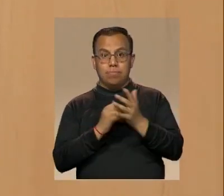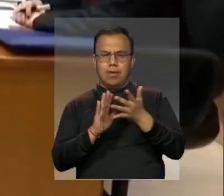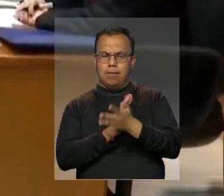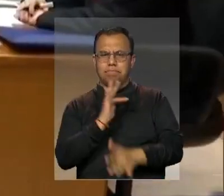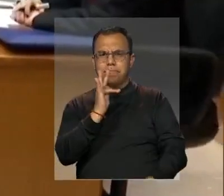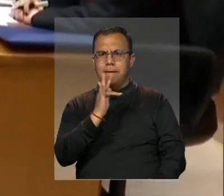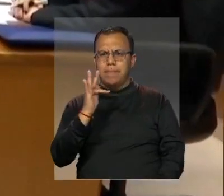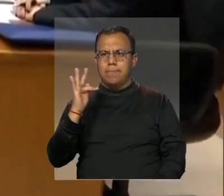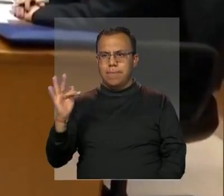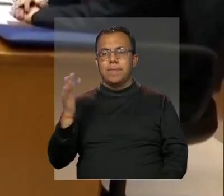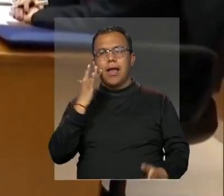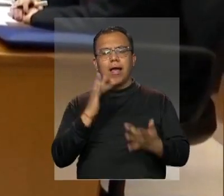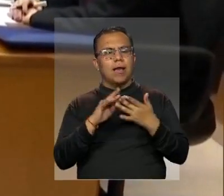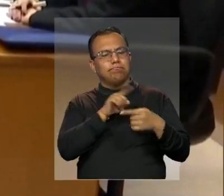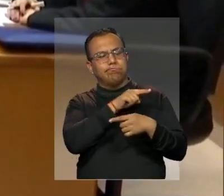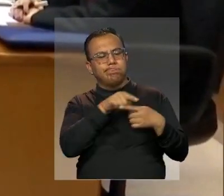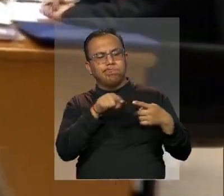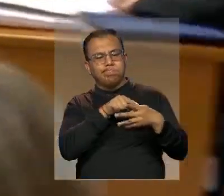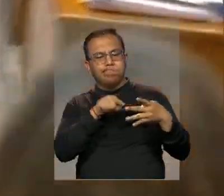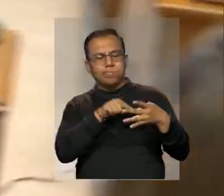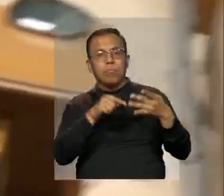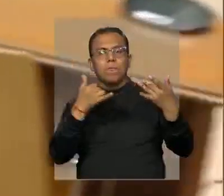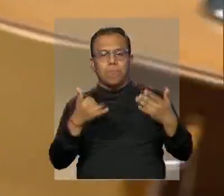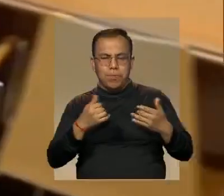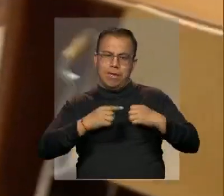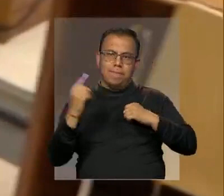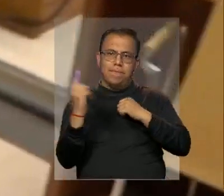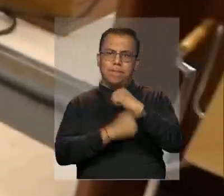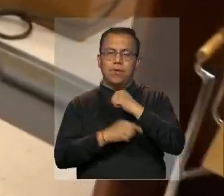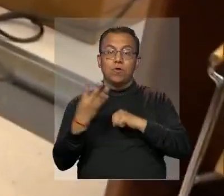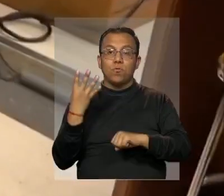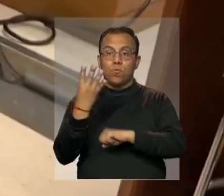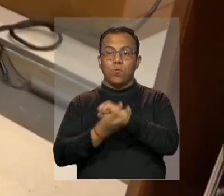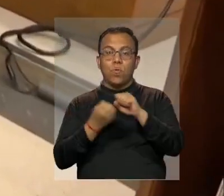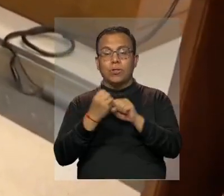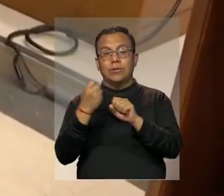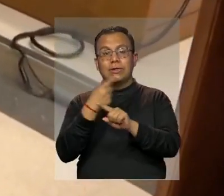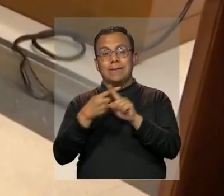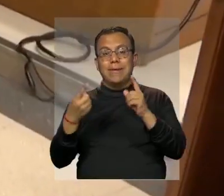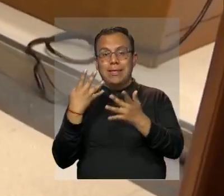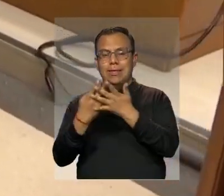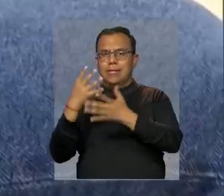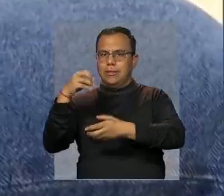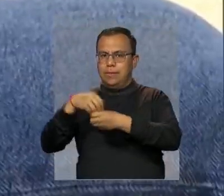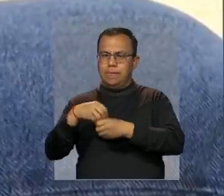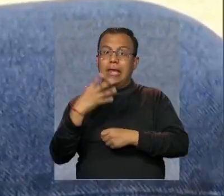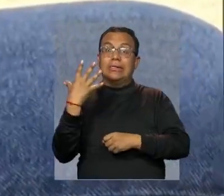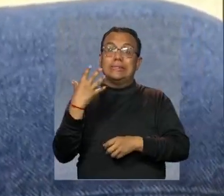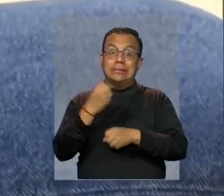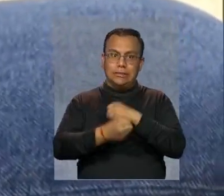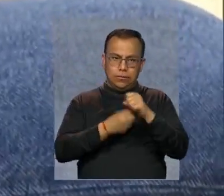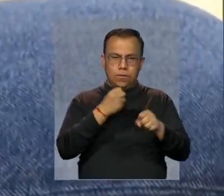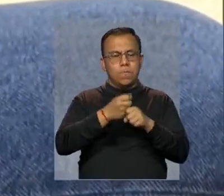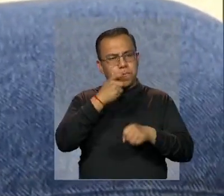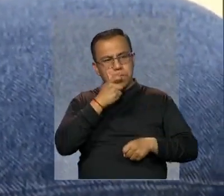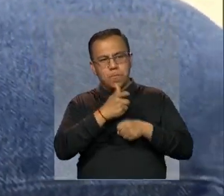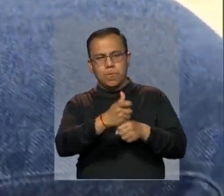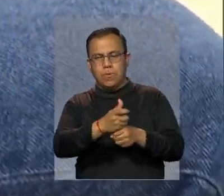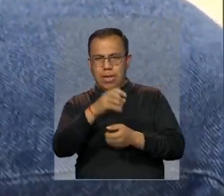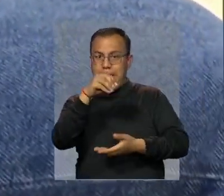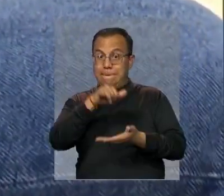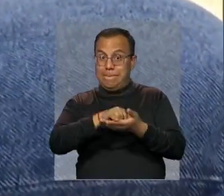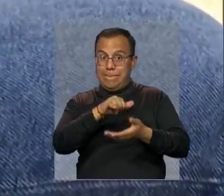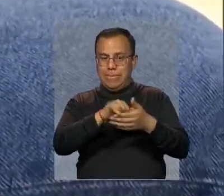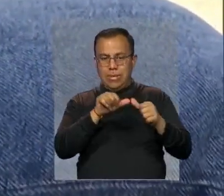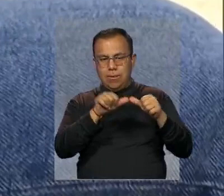testigos, dadas las últimas semanas, el jugador fue condenado a 4 años y medio de cárcel, 5 además de libertad vigilada y en ese mismo